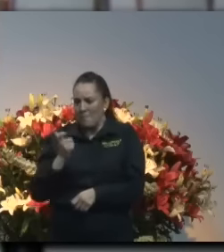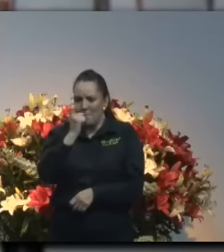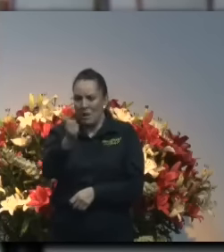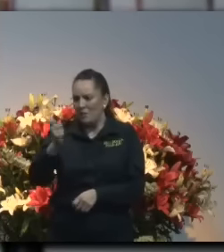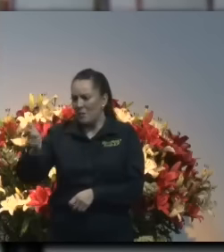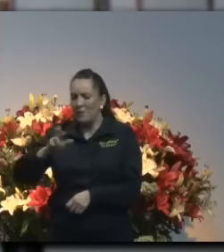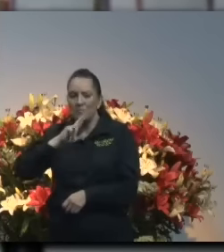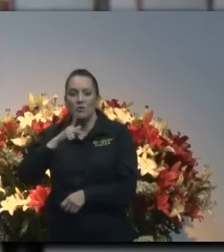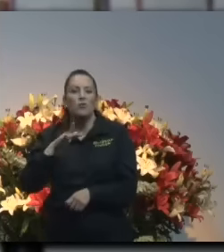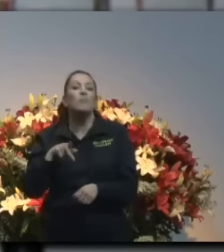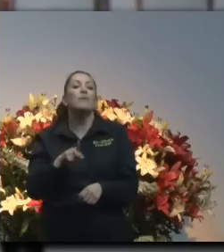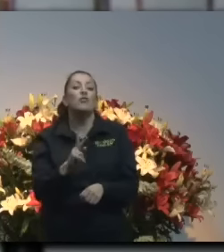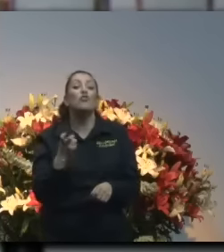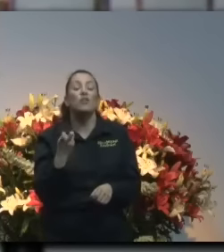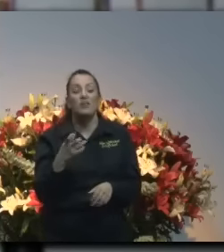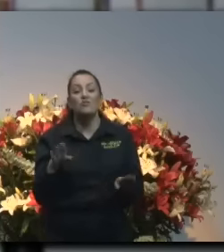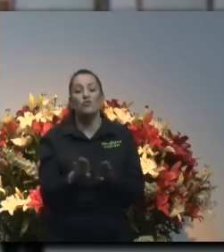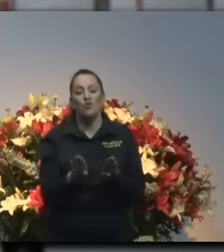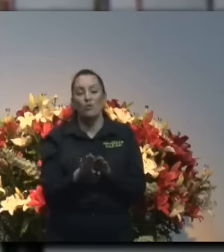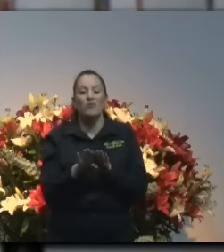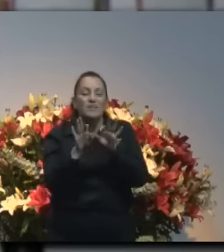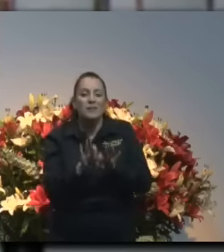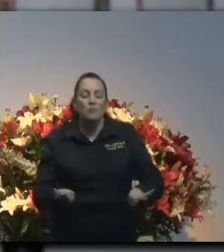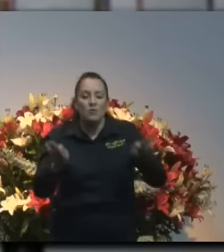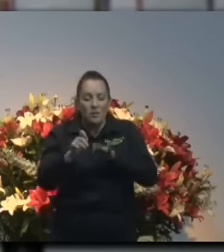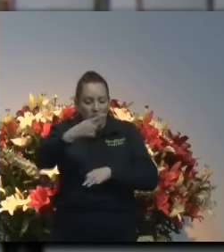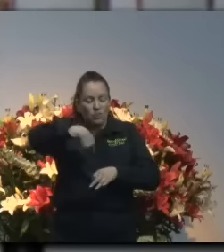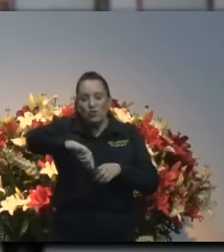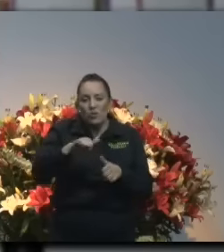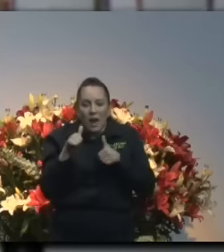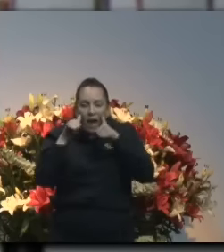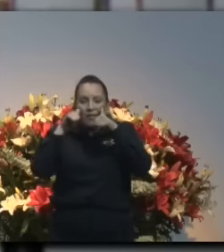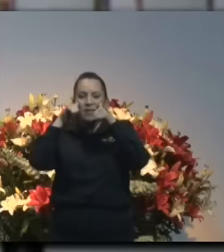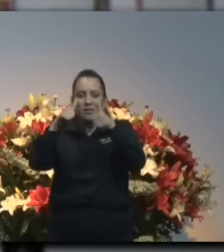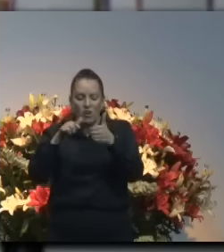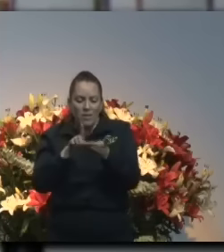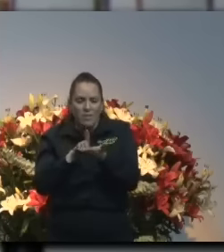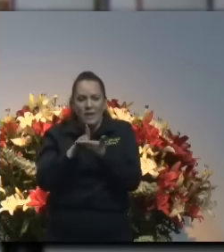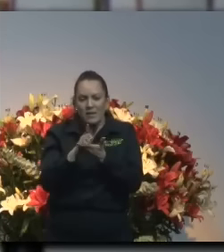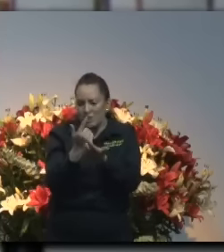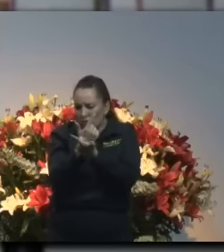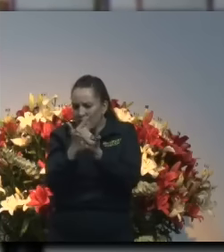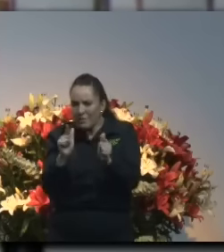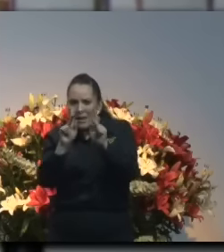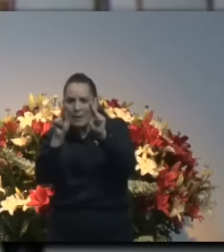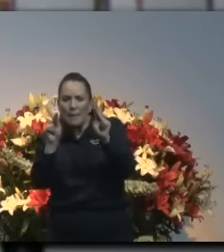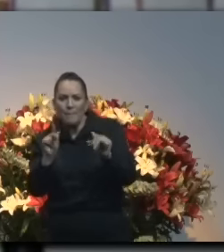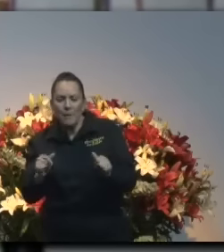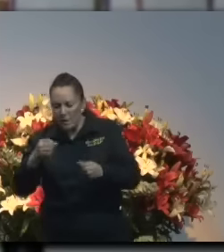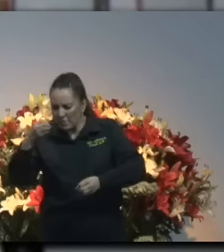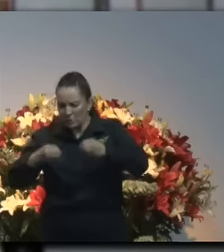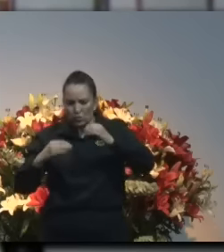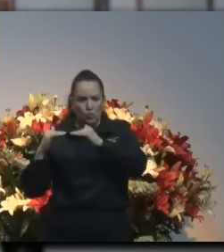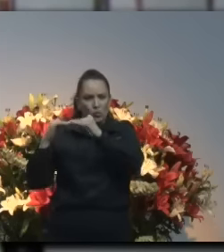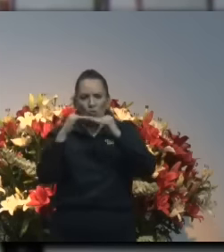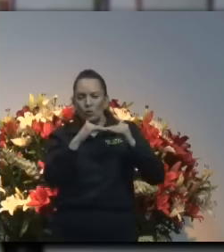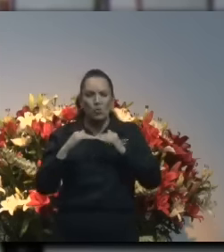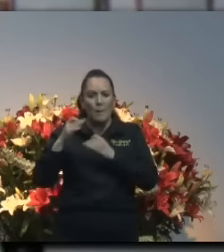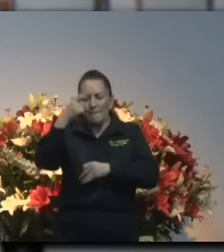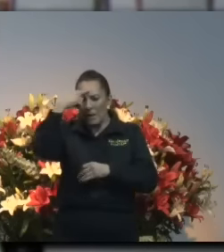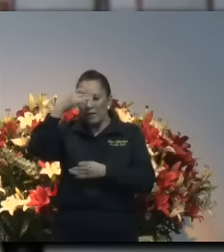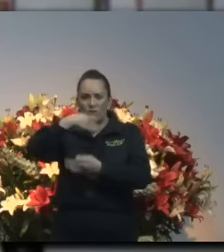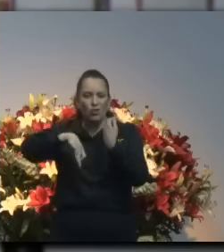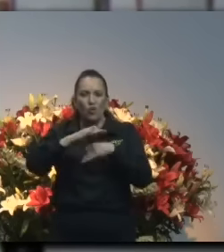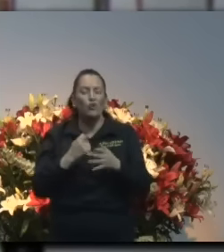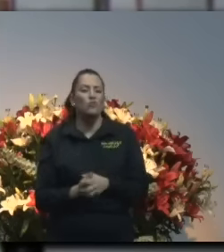apuesta inteligente al Estado de Derecho, a la inversión en nuestro país. No tenemos que, pues, de